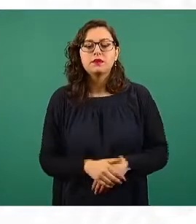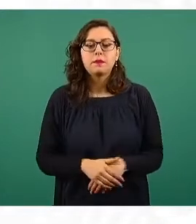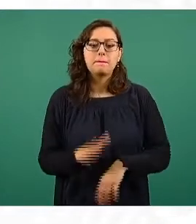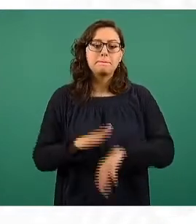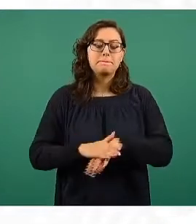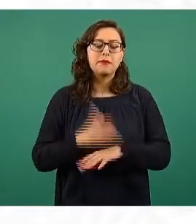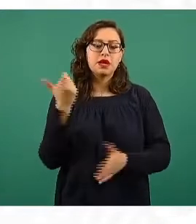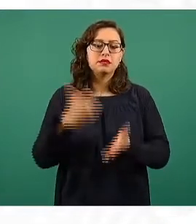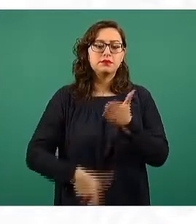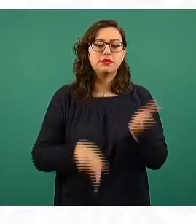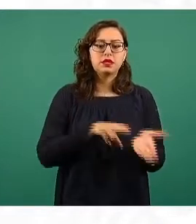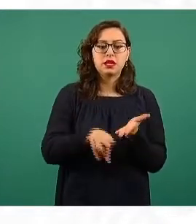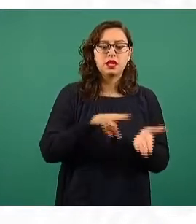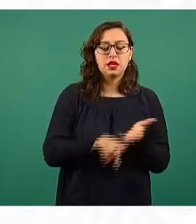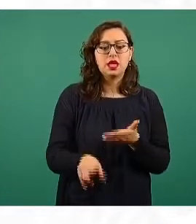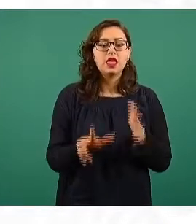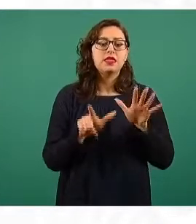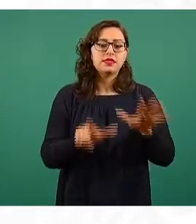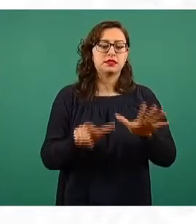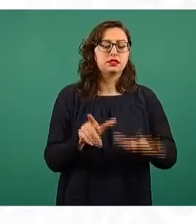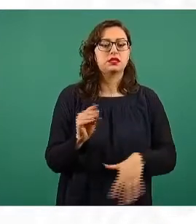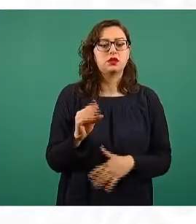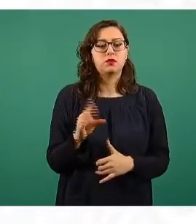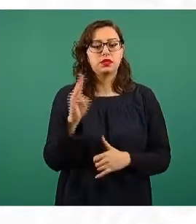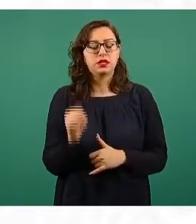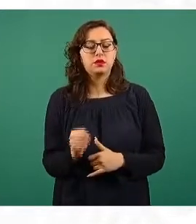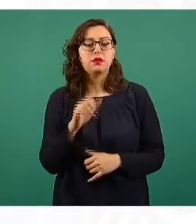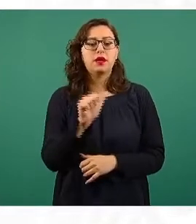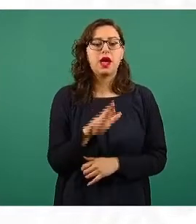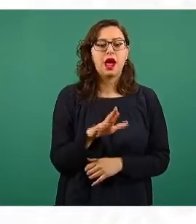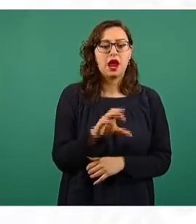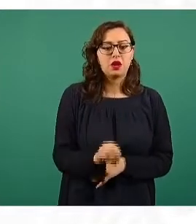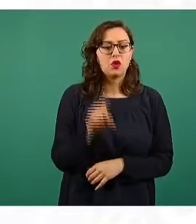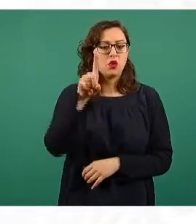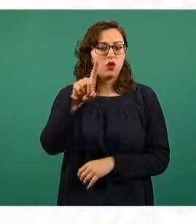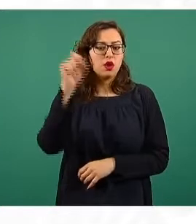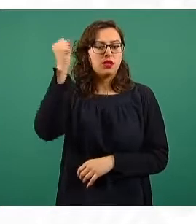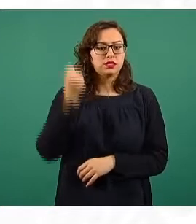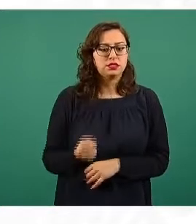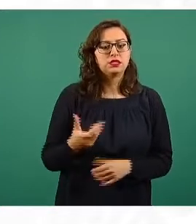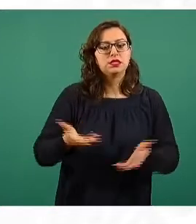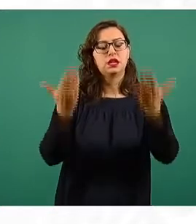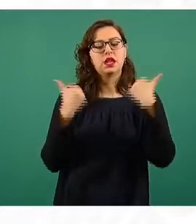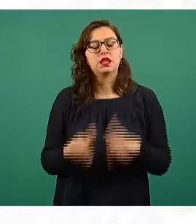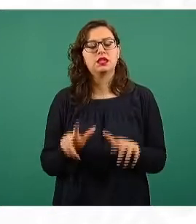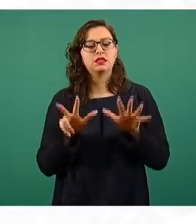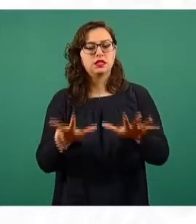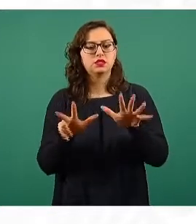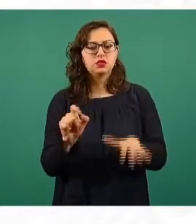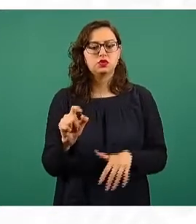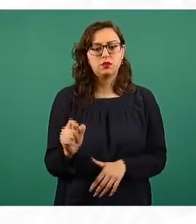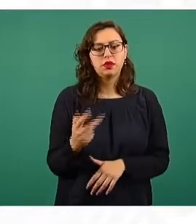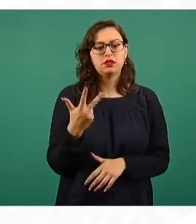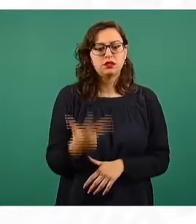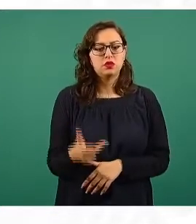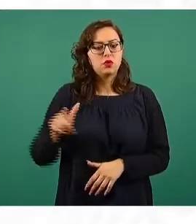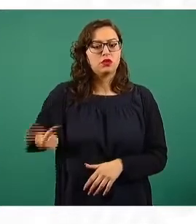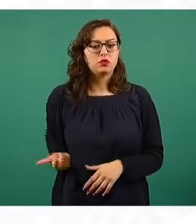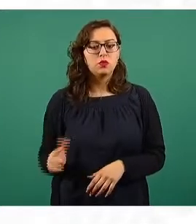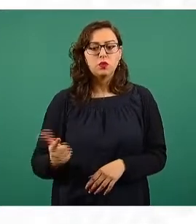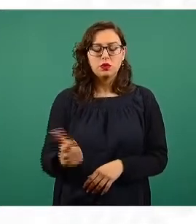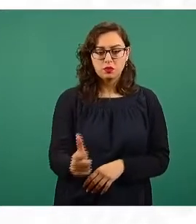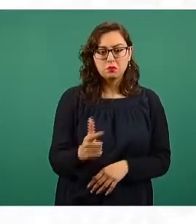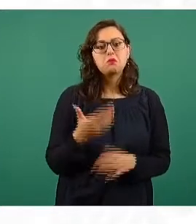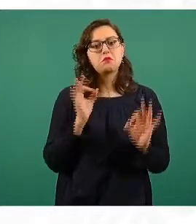diésel, 17.99 de Arco en Culiacán, Sinaloa, y 18.24 de Valero en Apaseo, El Alto, Guanajuato.